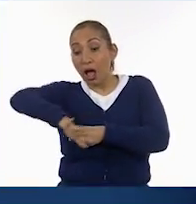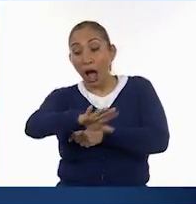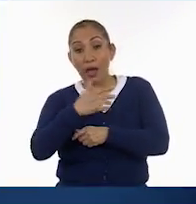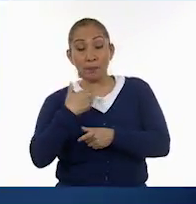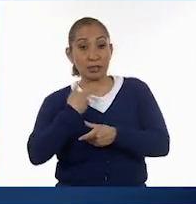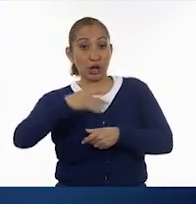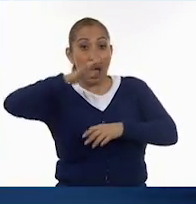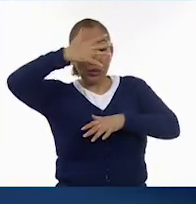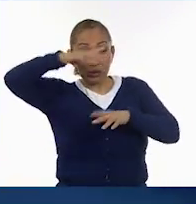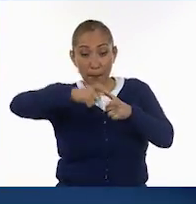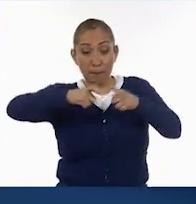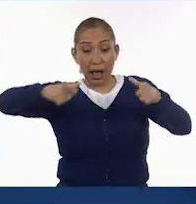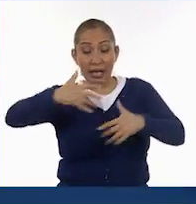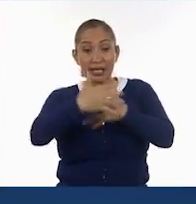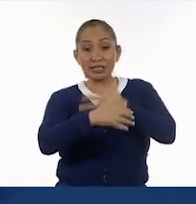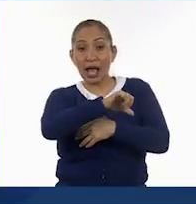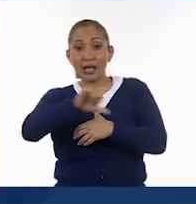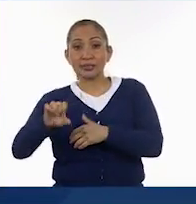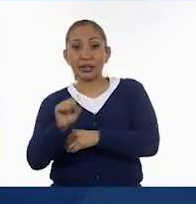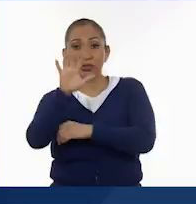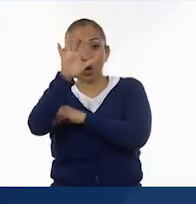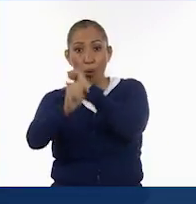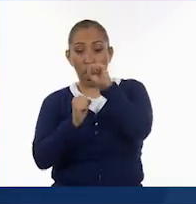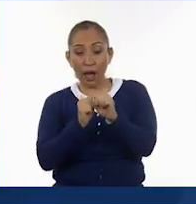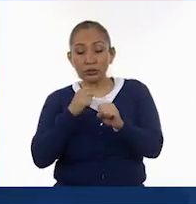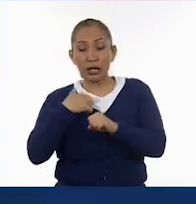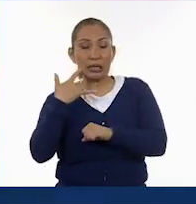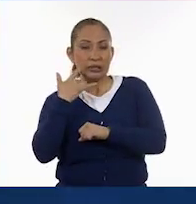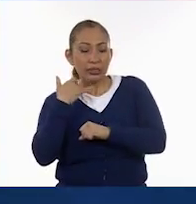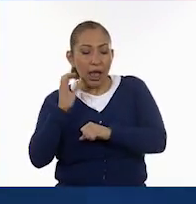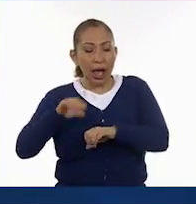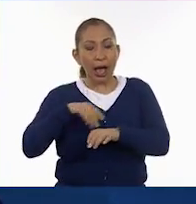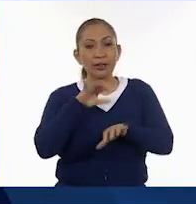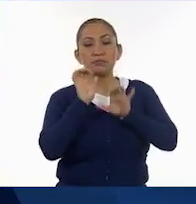población adulta, de 15 a 65 años, procuran la creación de empleos.